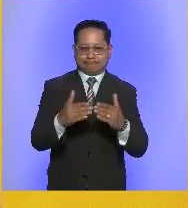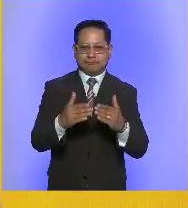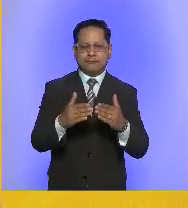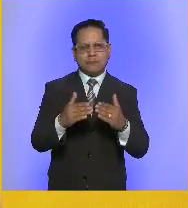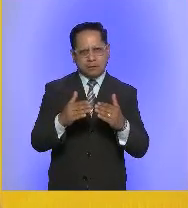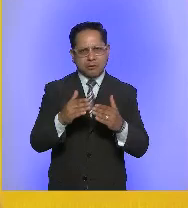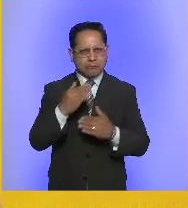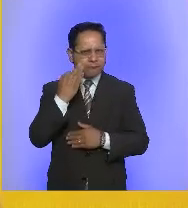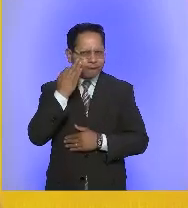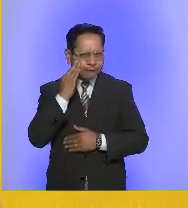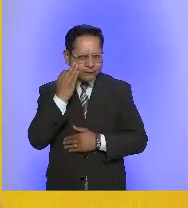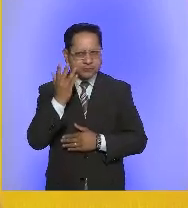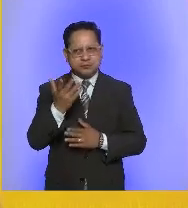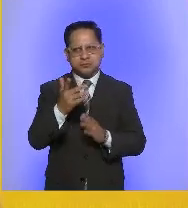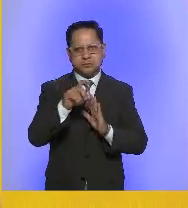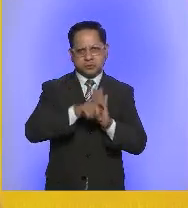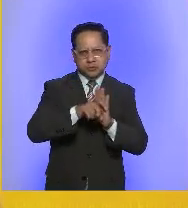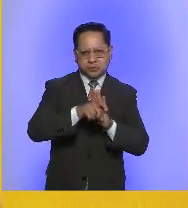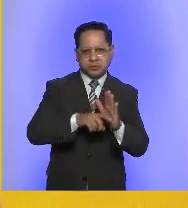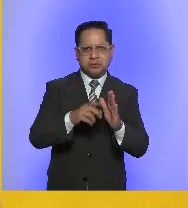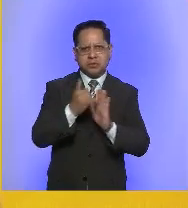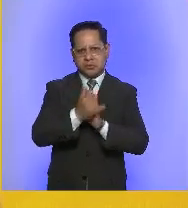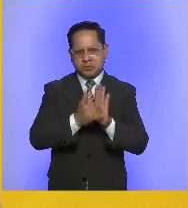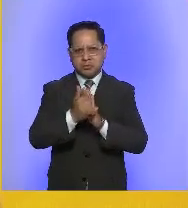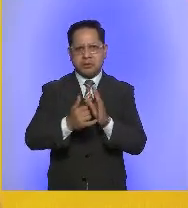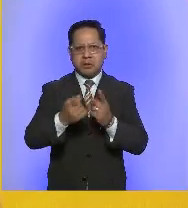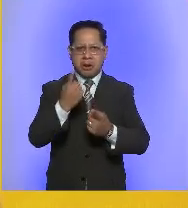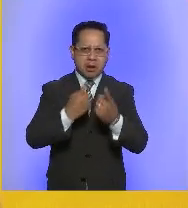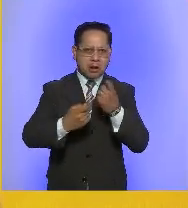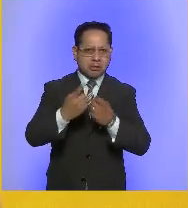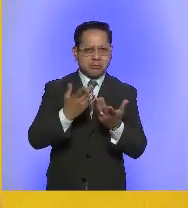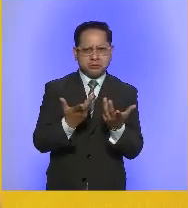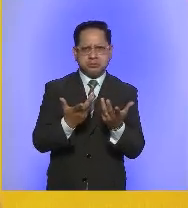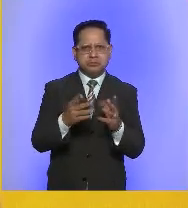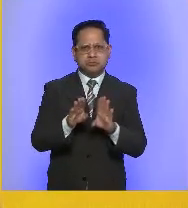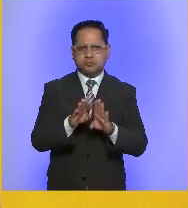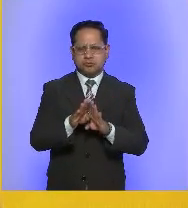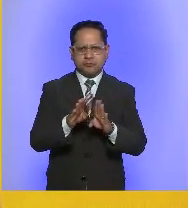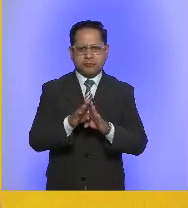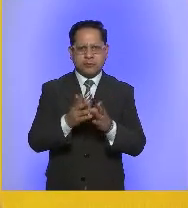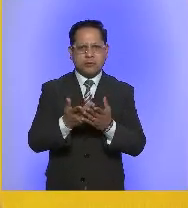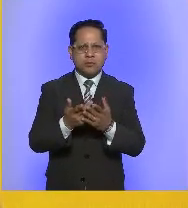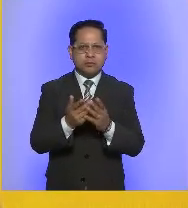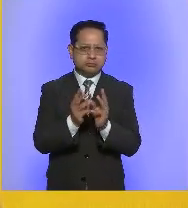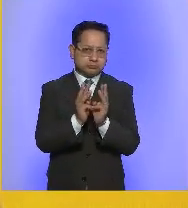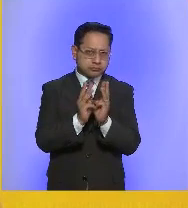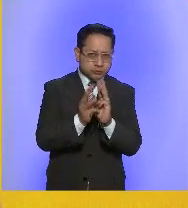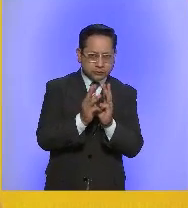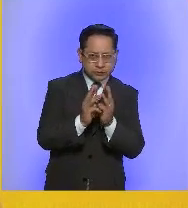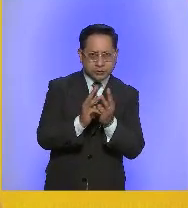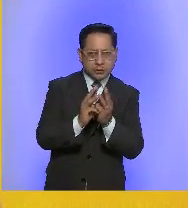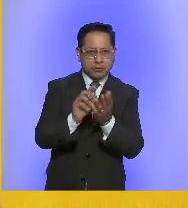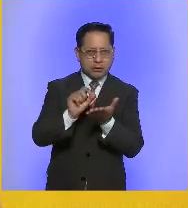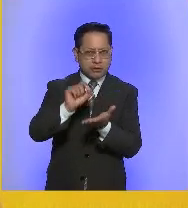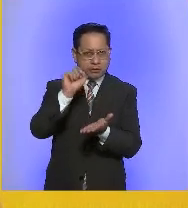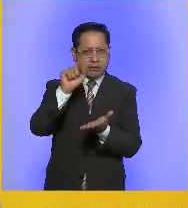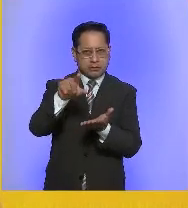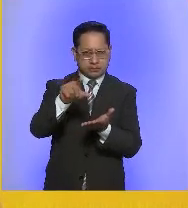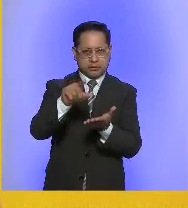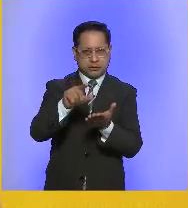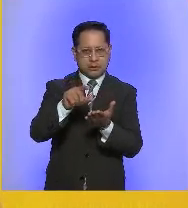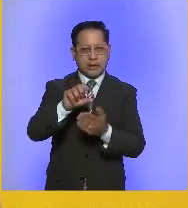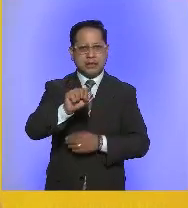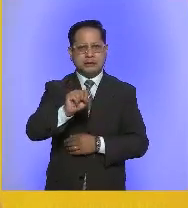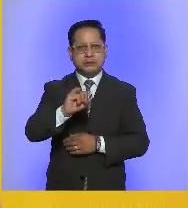más privado, como el caso de WhatsApp, Telegram y Signal, entre otras. Las